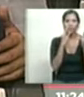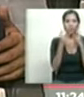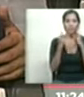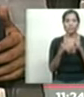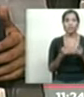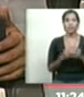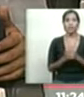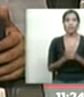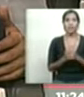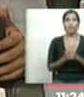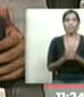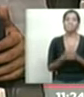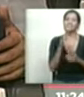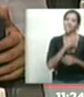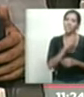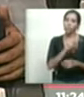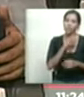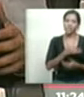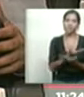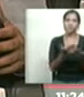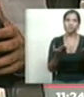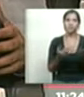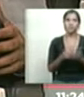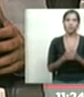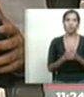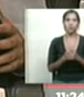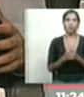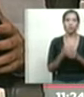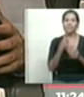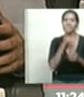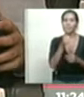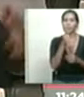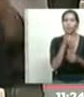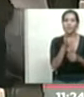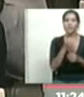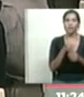la pista, señoras y señores, con ese reportaje.